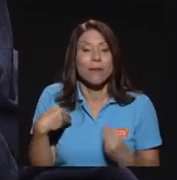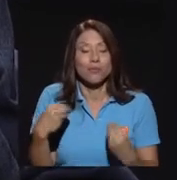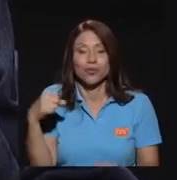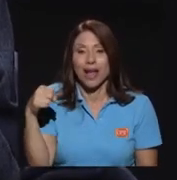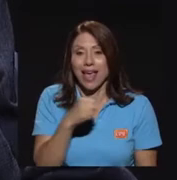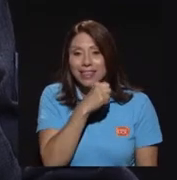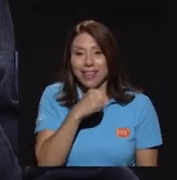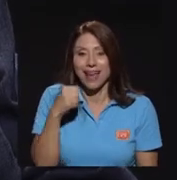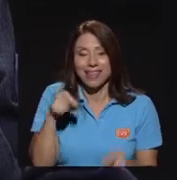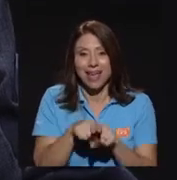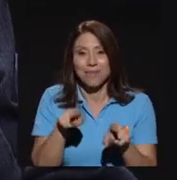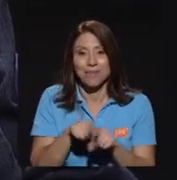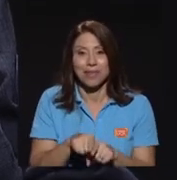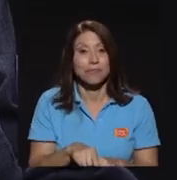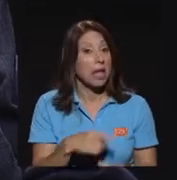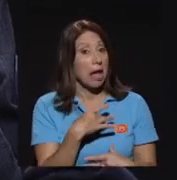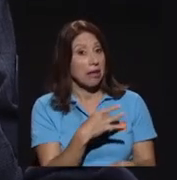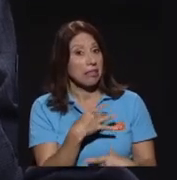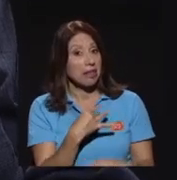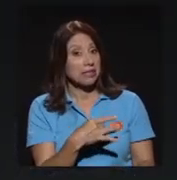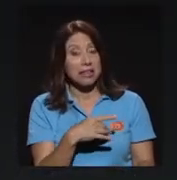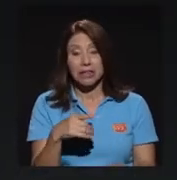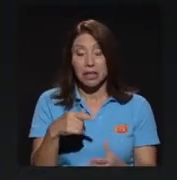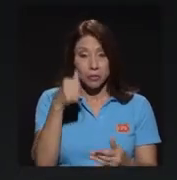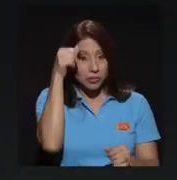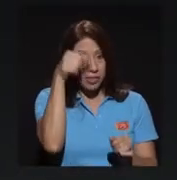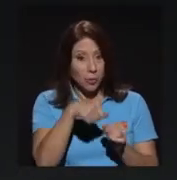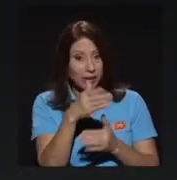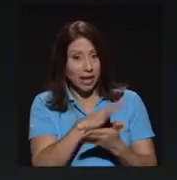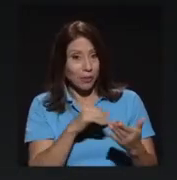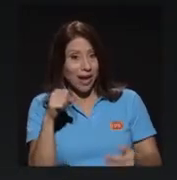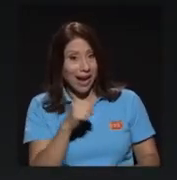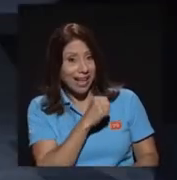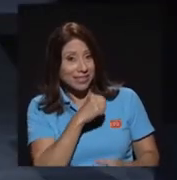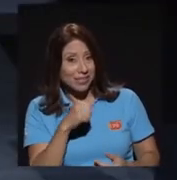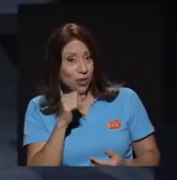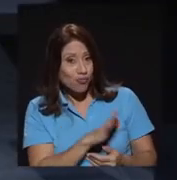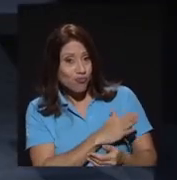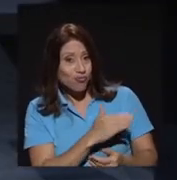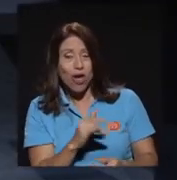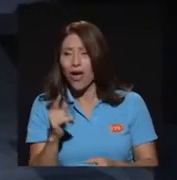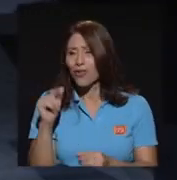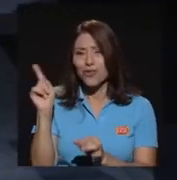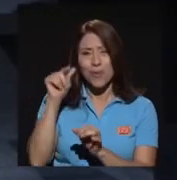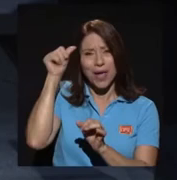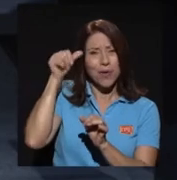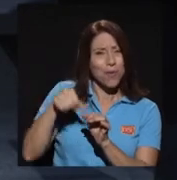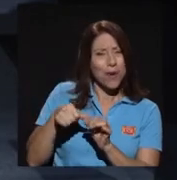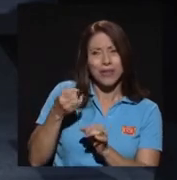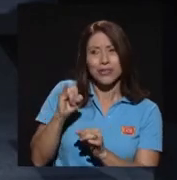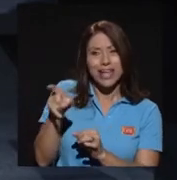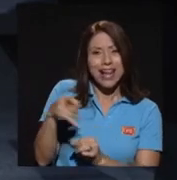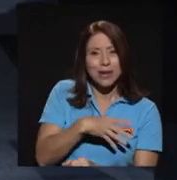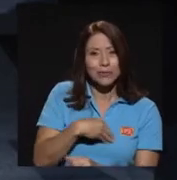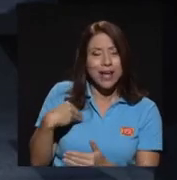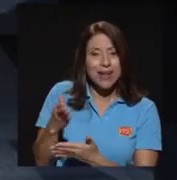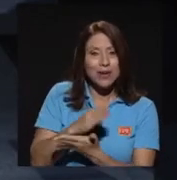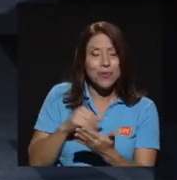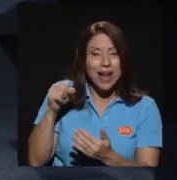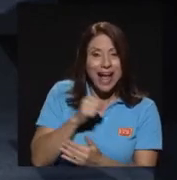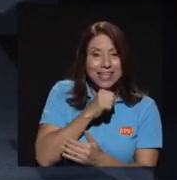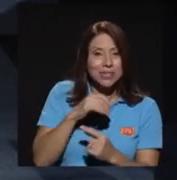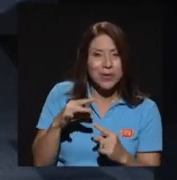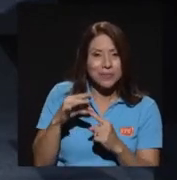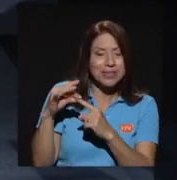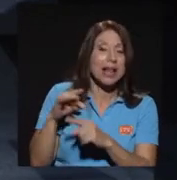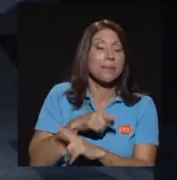aquí recuerdo alguna canción que no me acuerdo en particular pero era él era